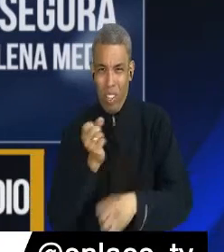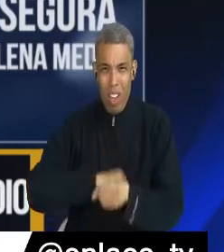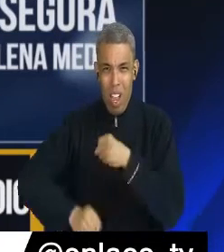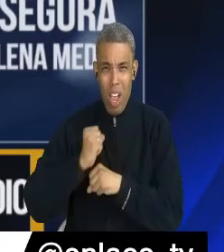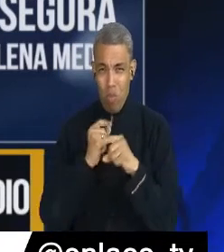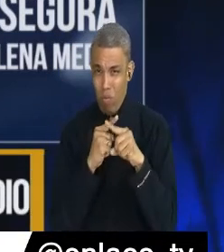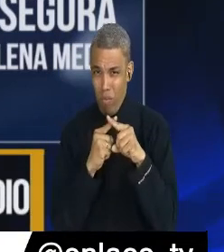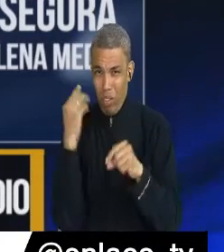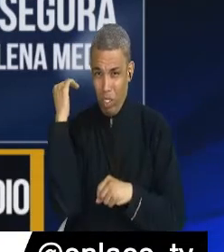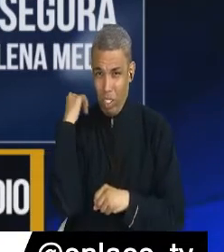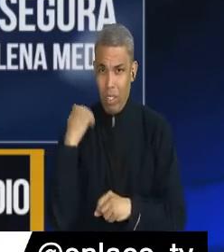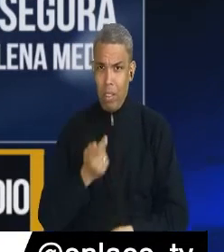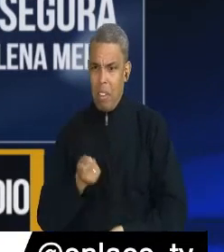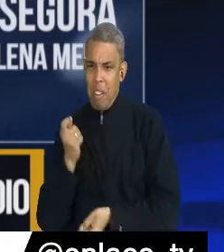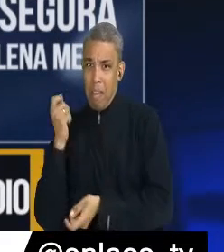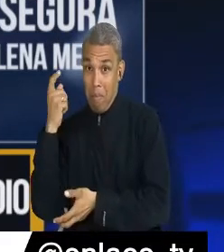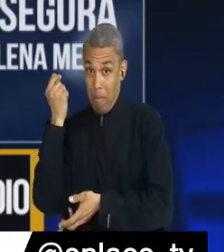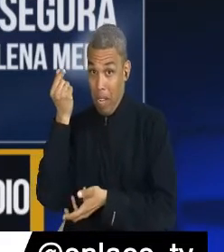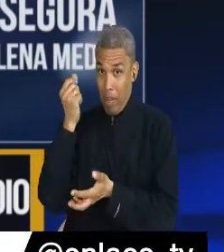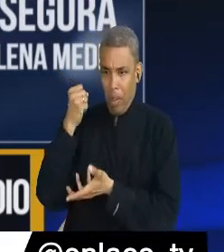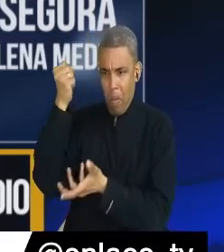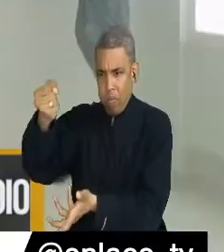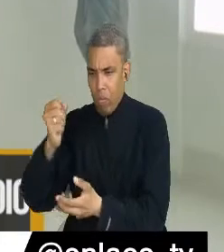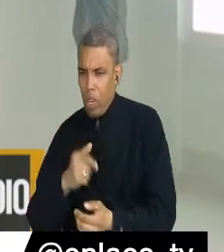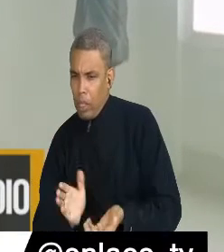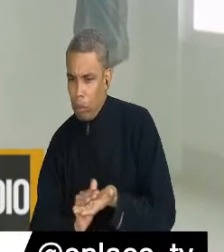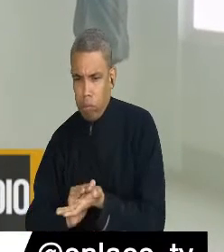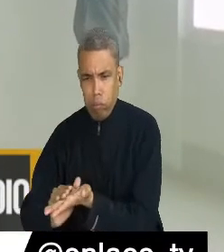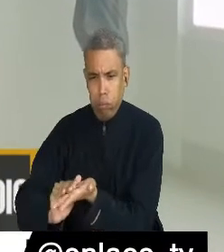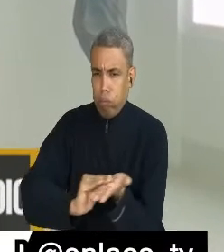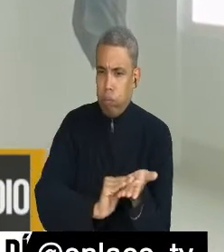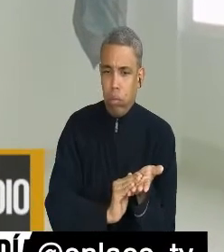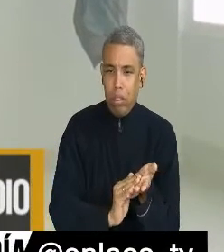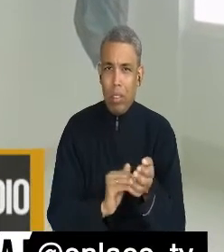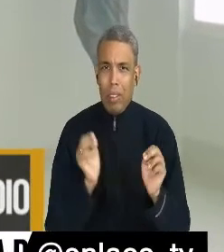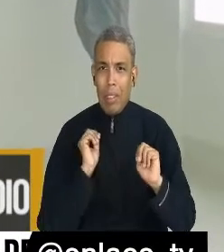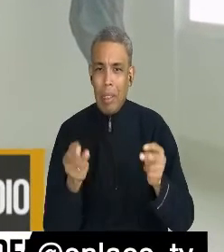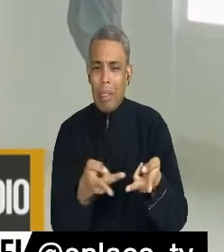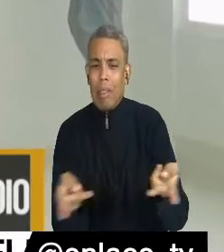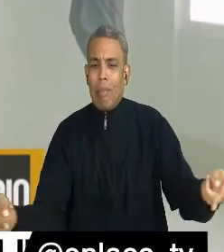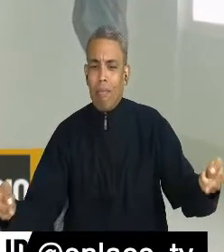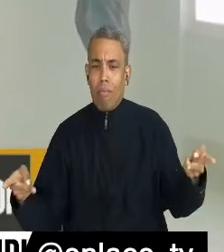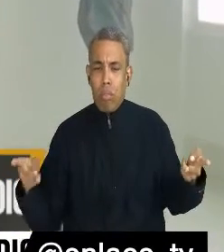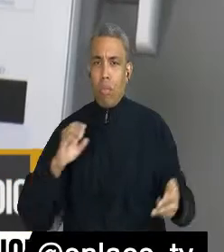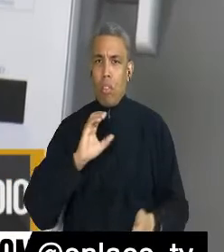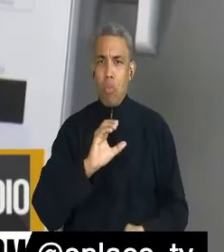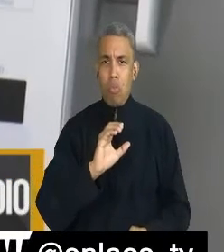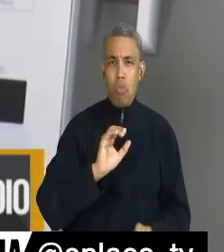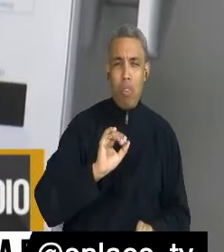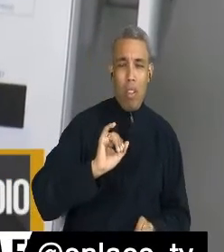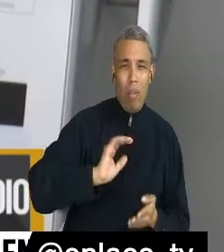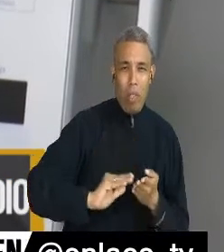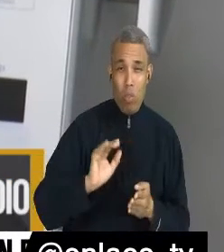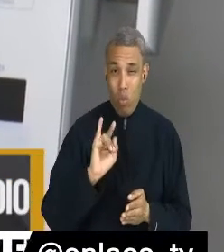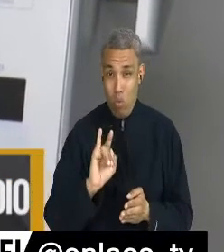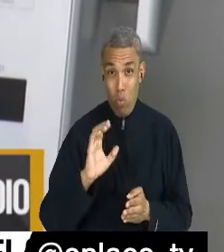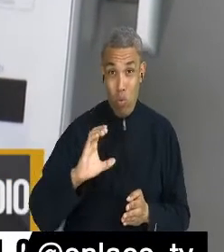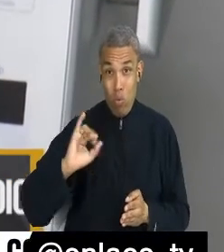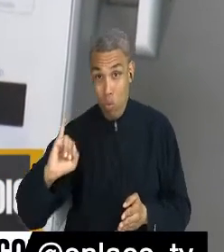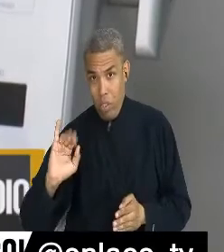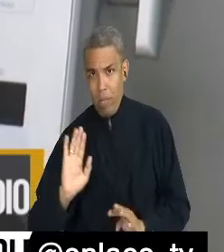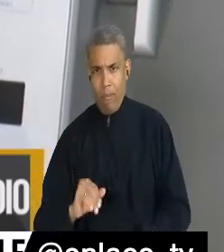entregaba el espacio para que efectivamente se construyera la uci ese es el contrato después fue